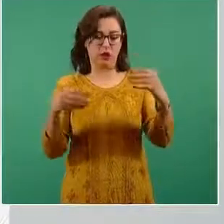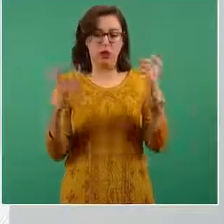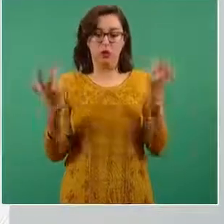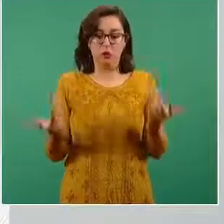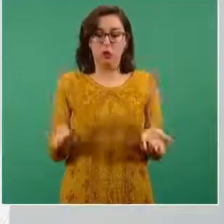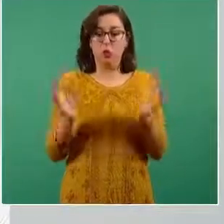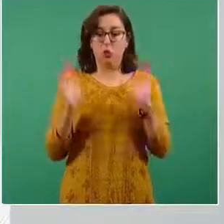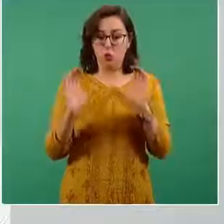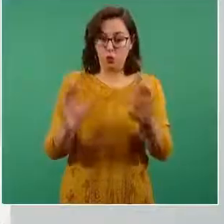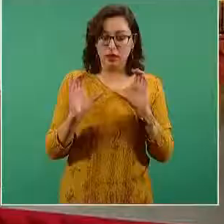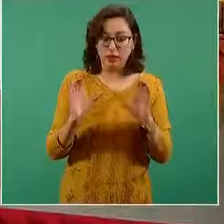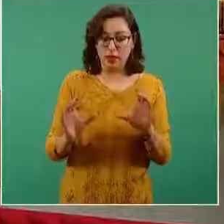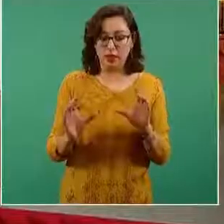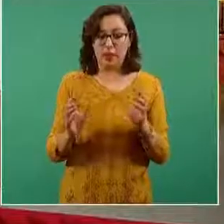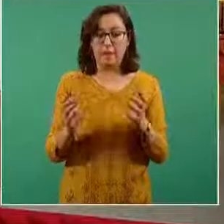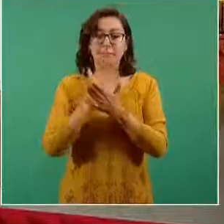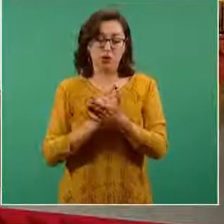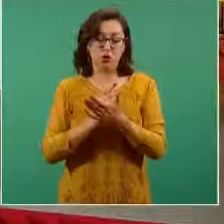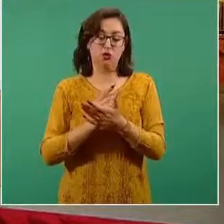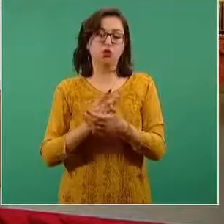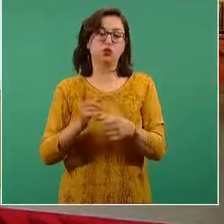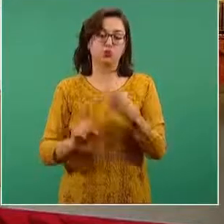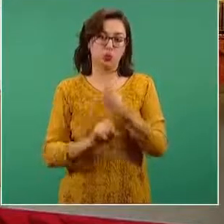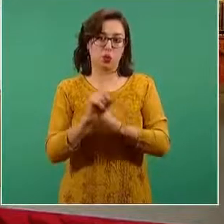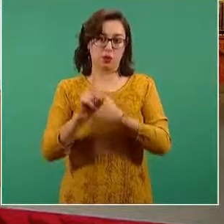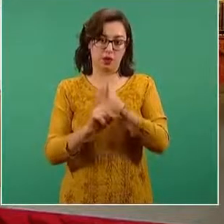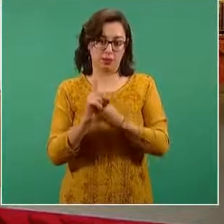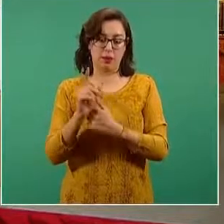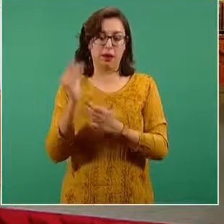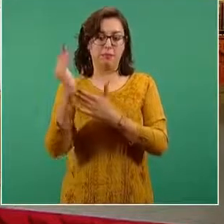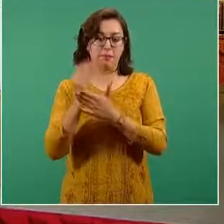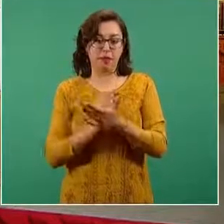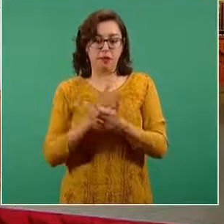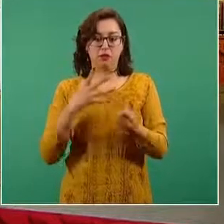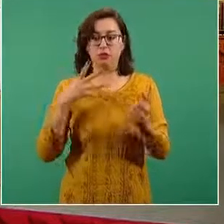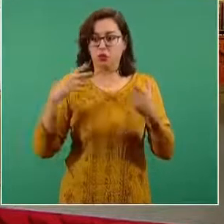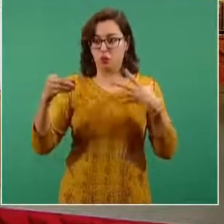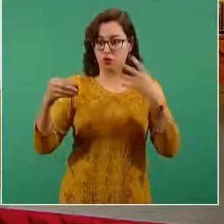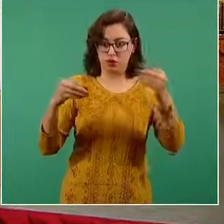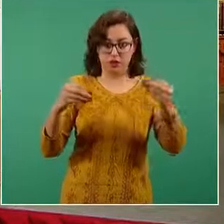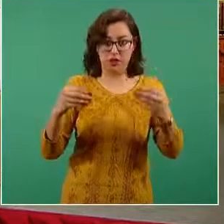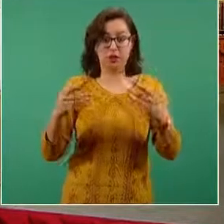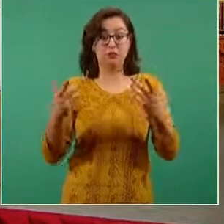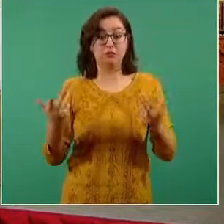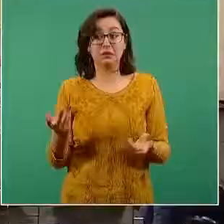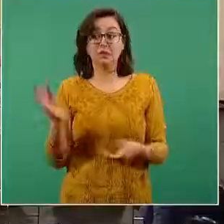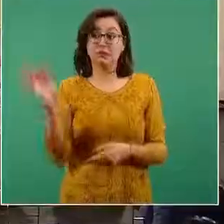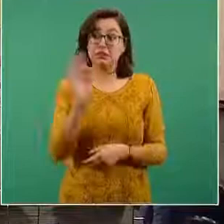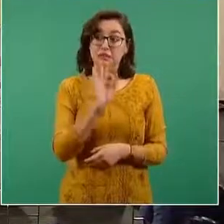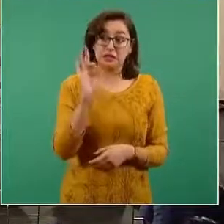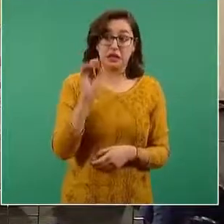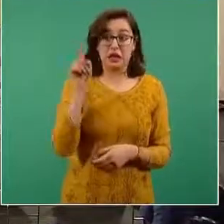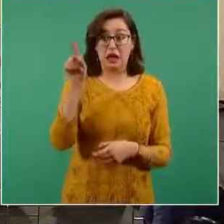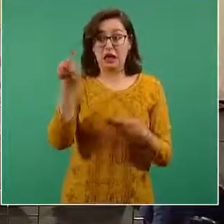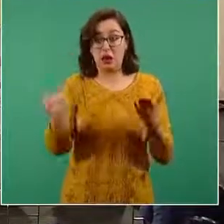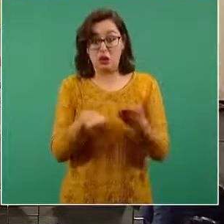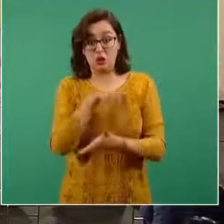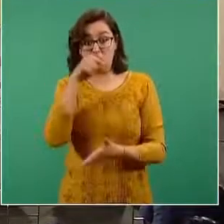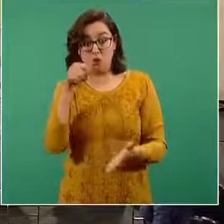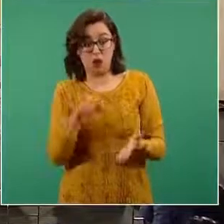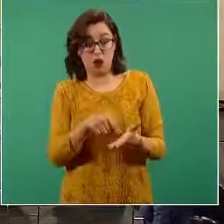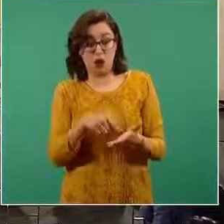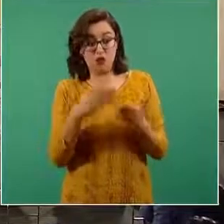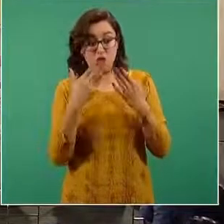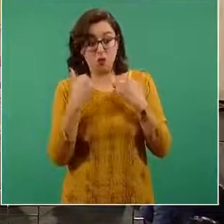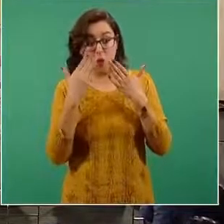podemos llevar a cabo precisamente de contagio. Si no tenía este establecimiento implementado un protocolo de filtro